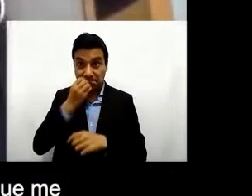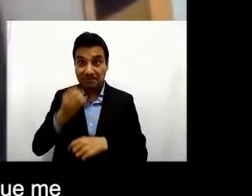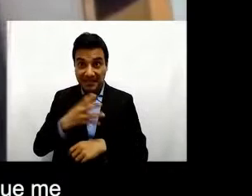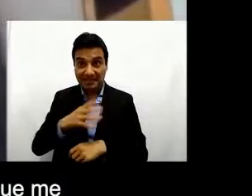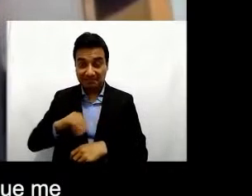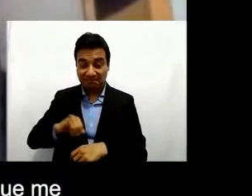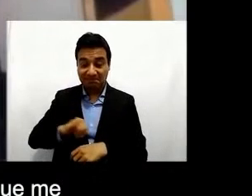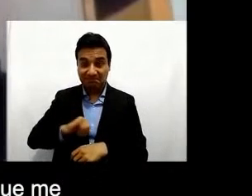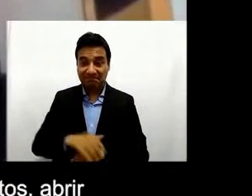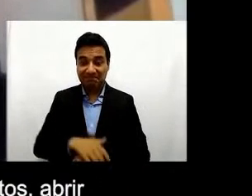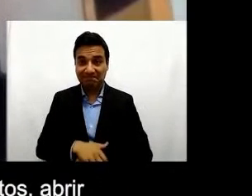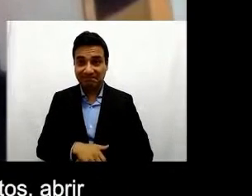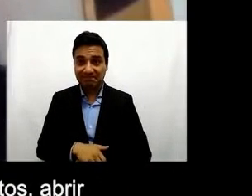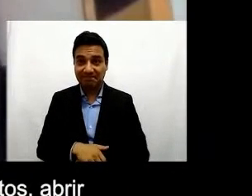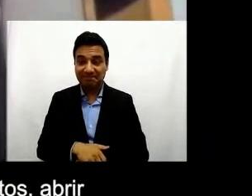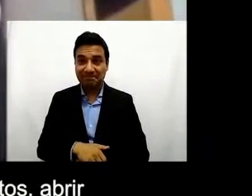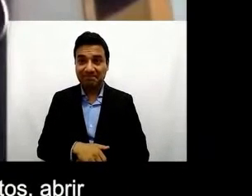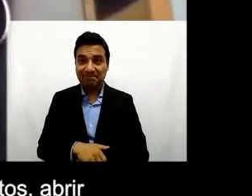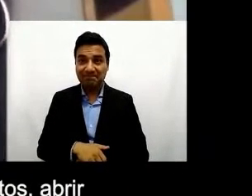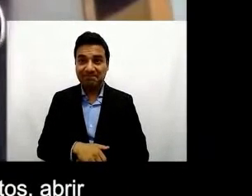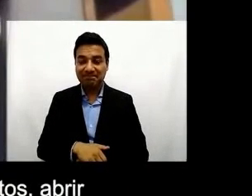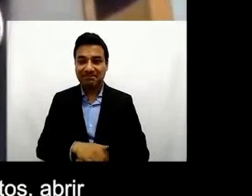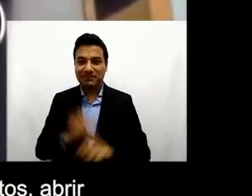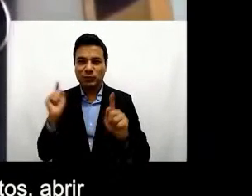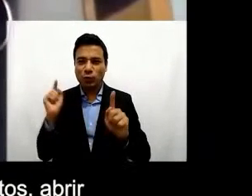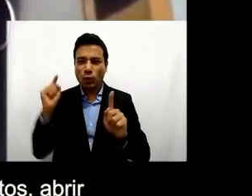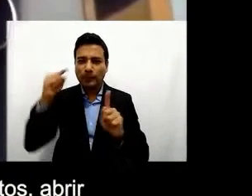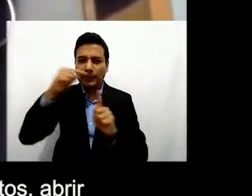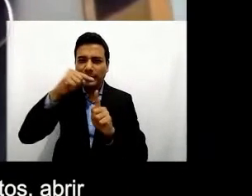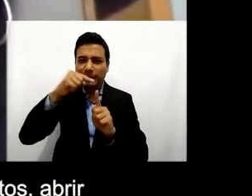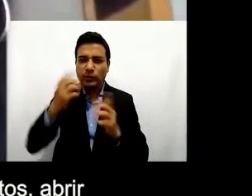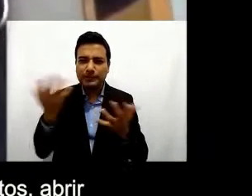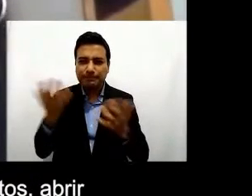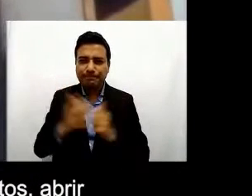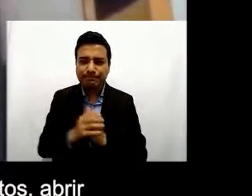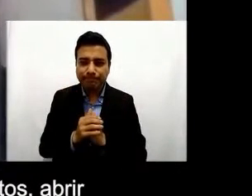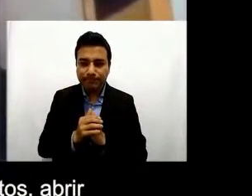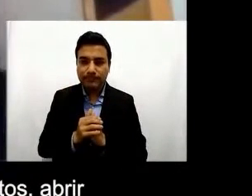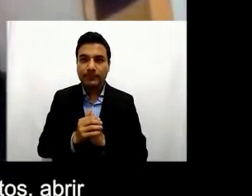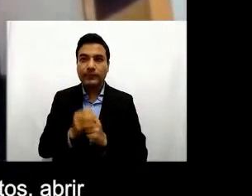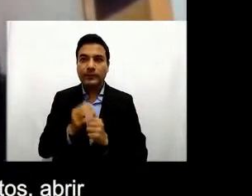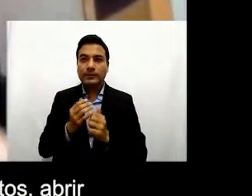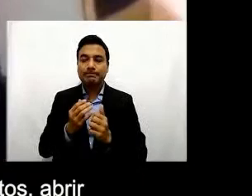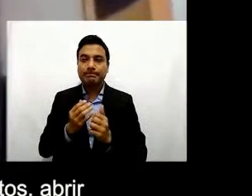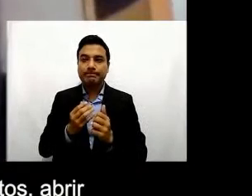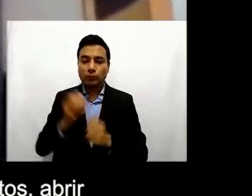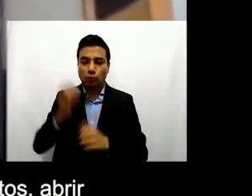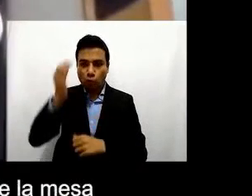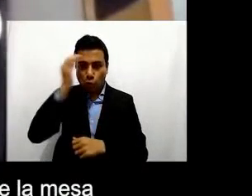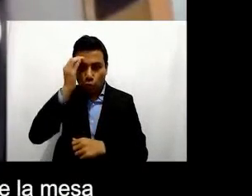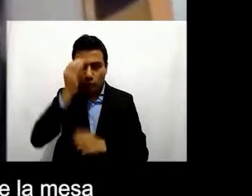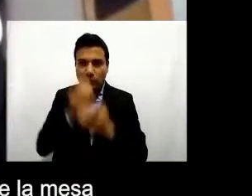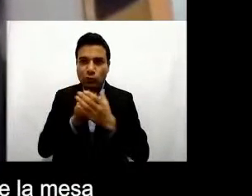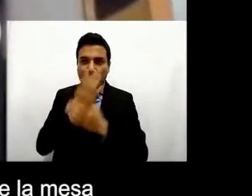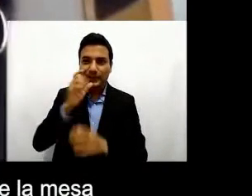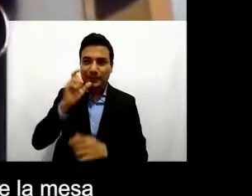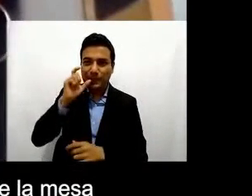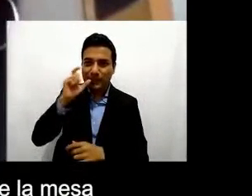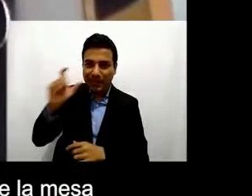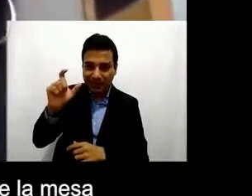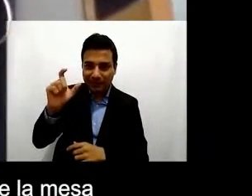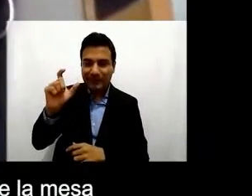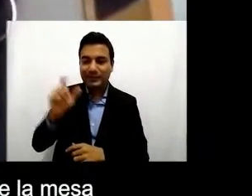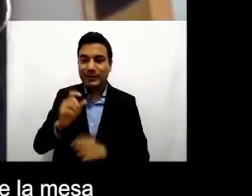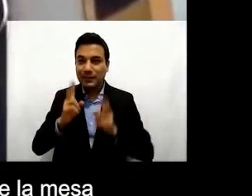Justamente, dentro de este objetivo de construir nuevos conceptos, abrir las conversaciones, crear nuevos paradigmas y